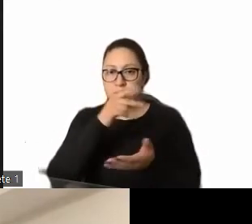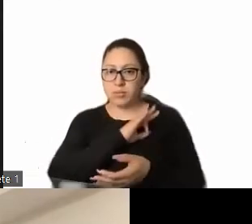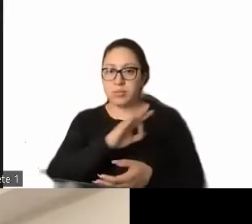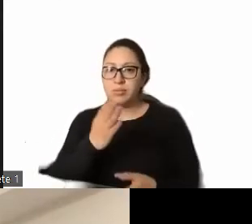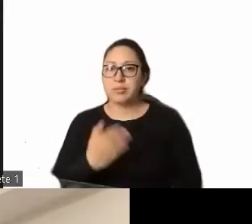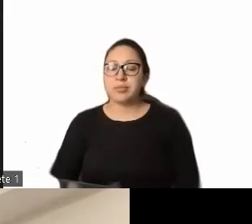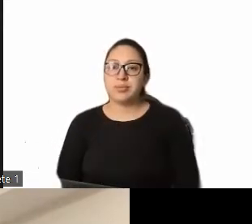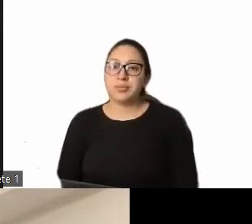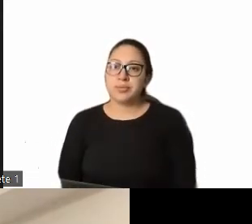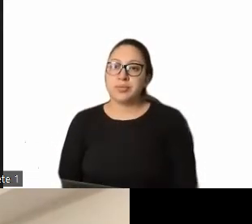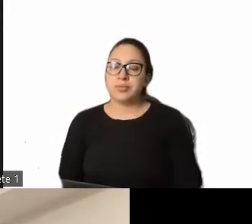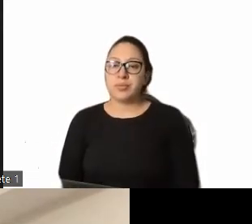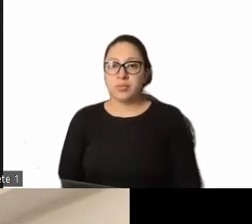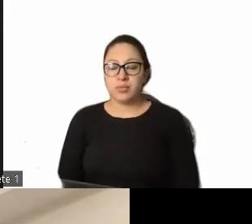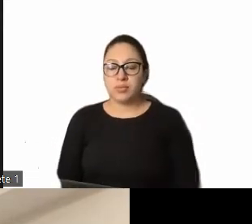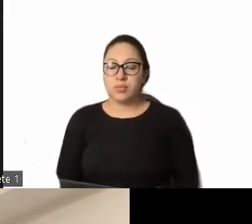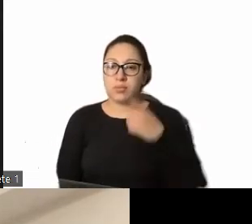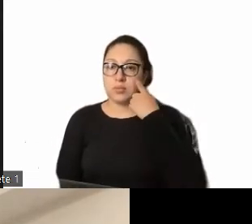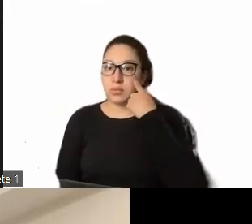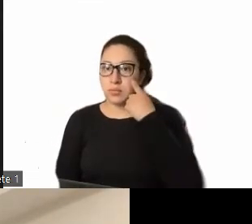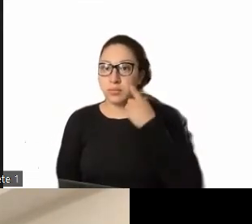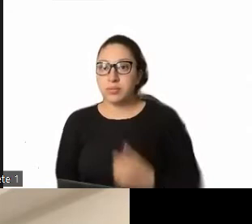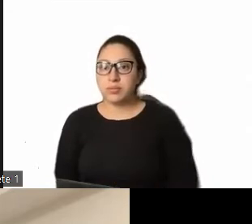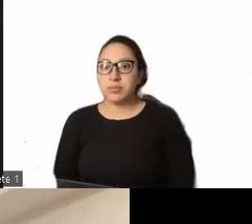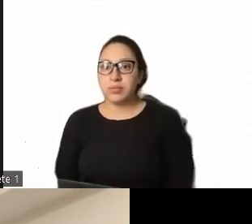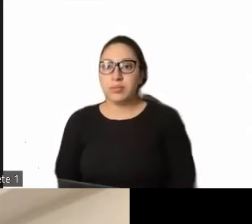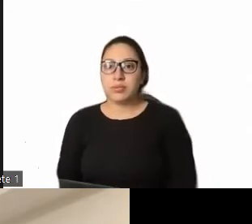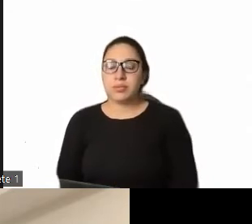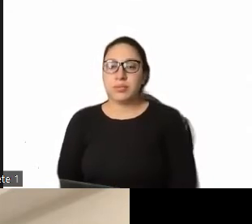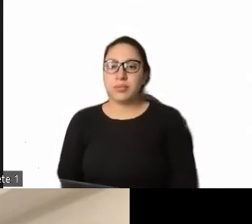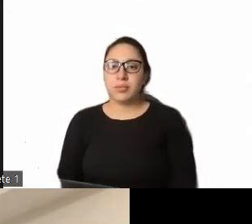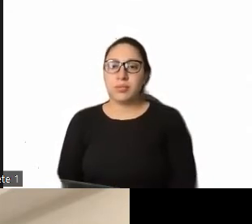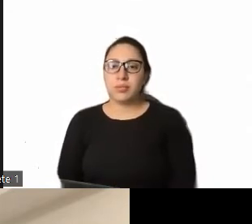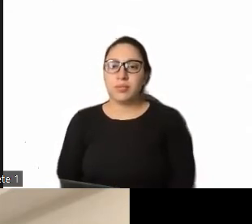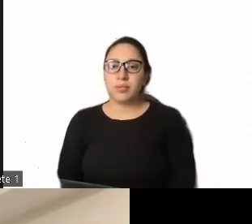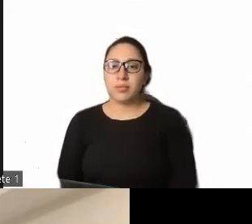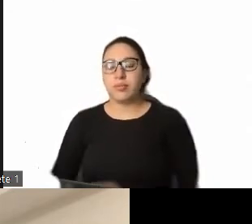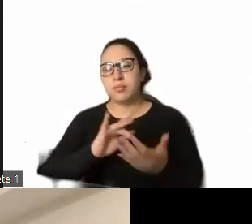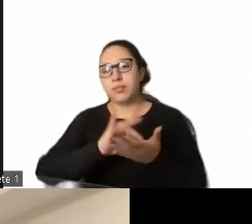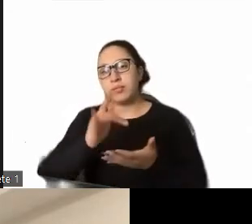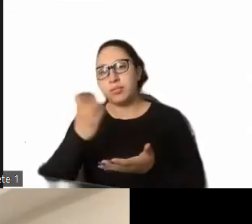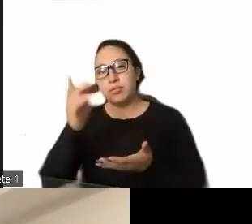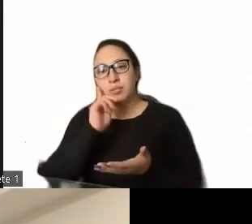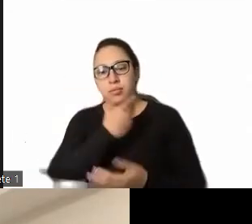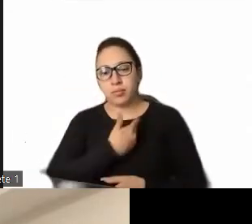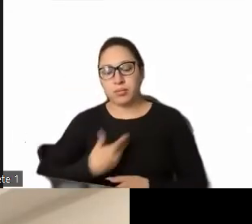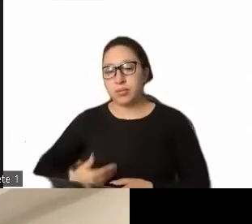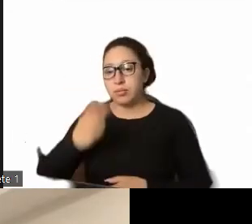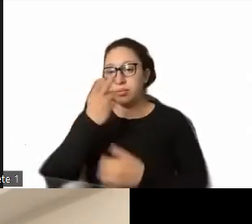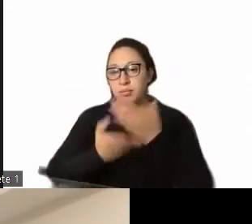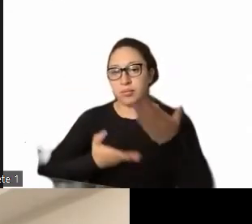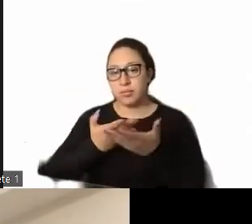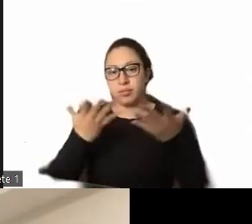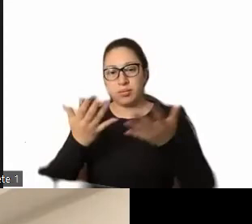Muchas gracias, diputada presidenta. Miren, compañeros, esta propuesta del